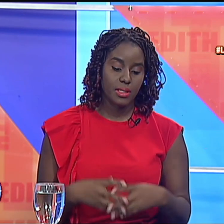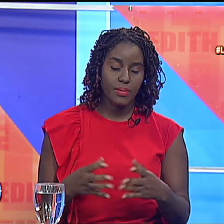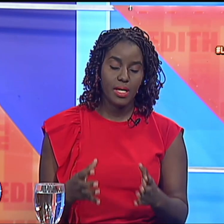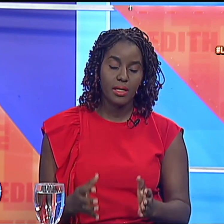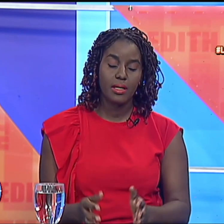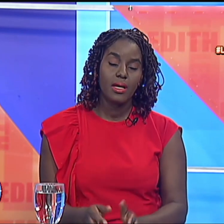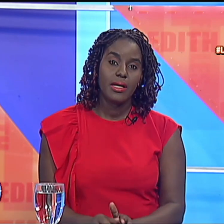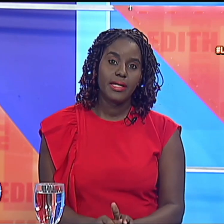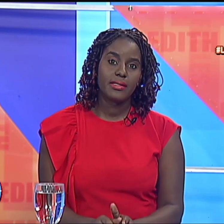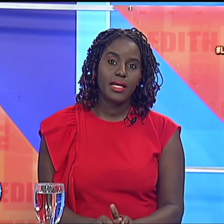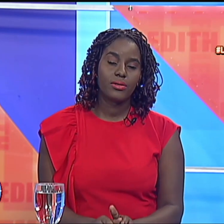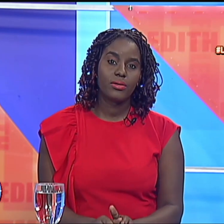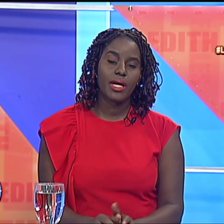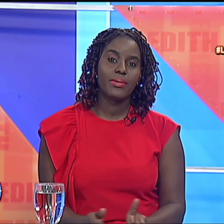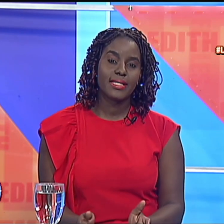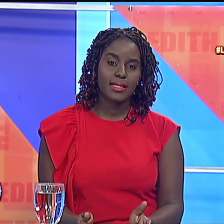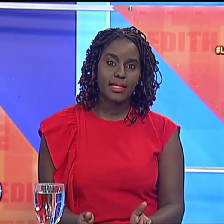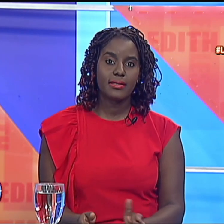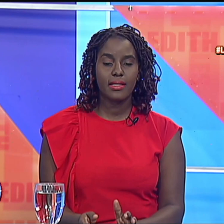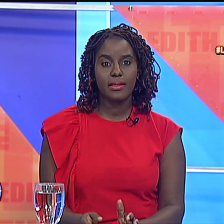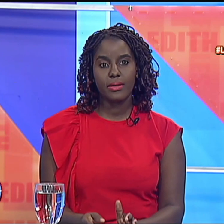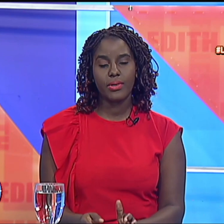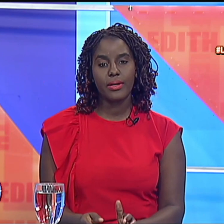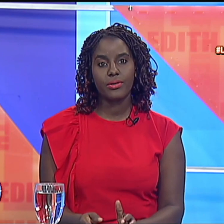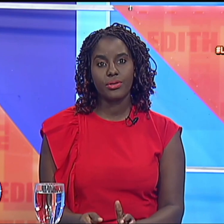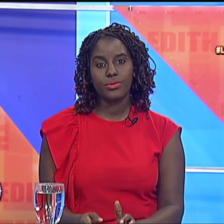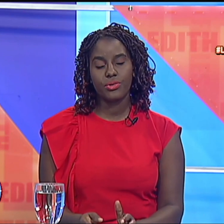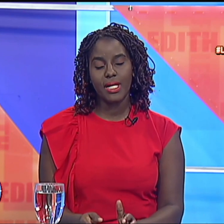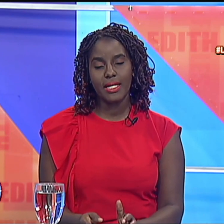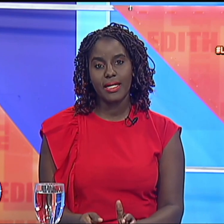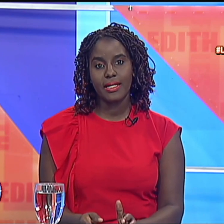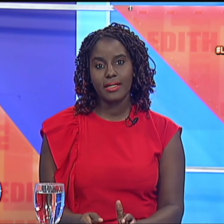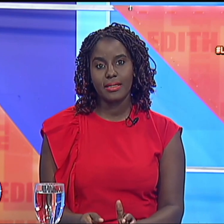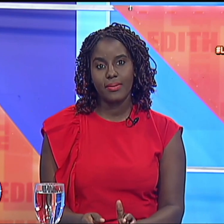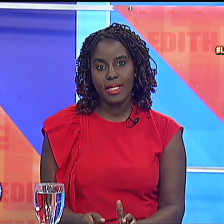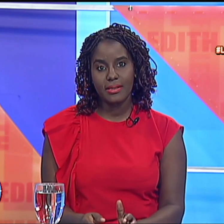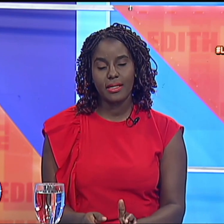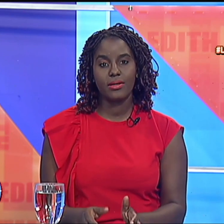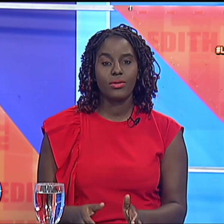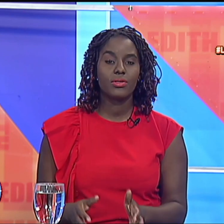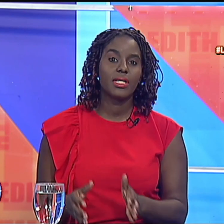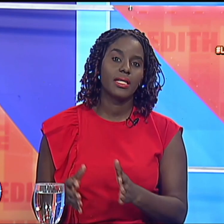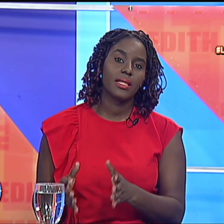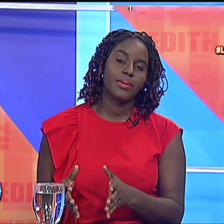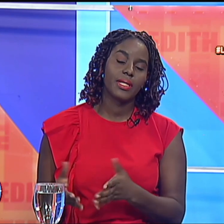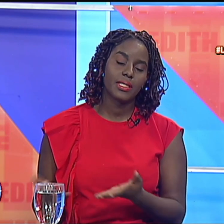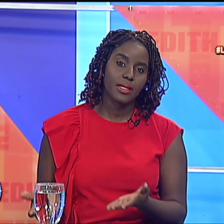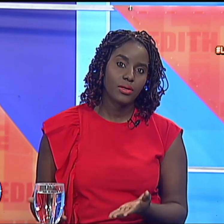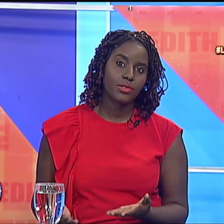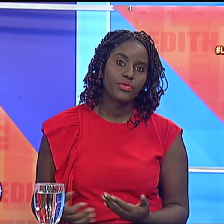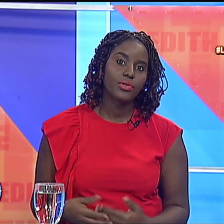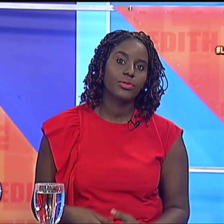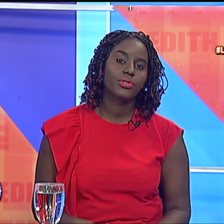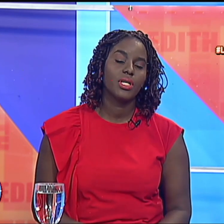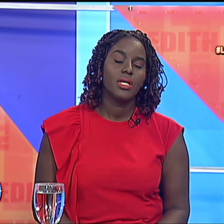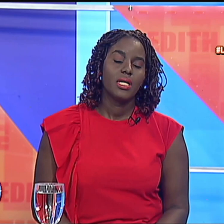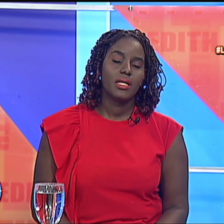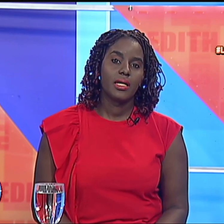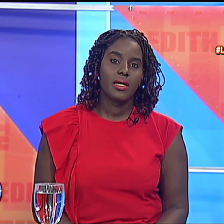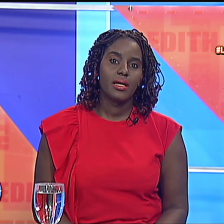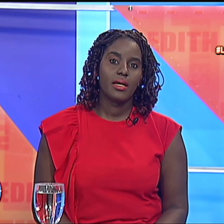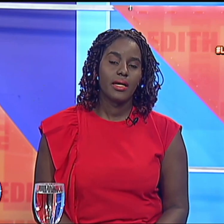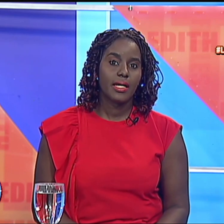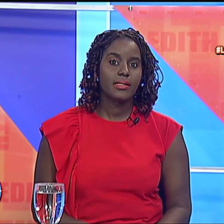si bien es cierto que hay una sentencia del Tribunal Constitucional en el que establece que no se les debe retener los fondos y